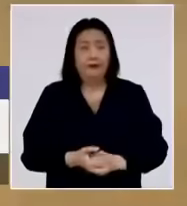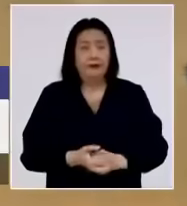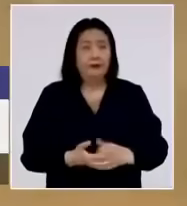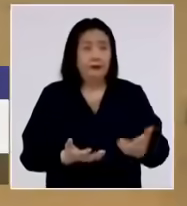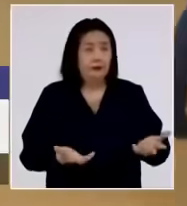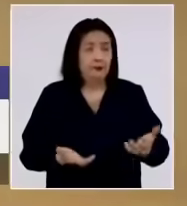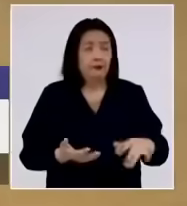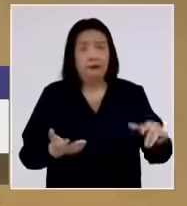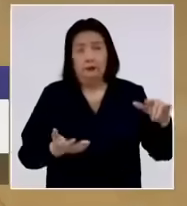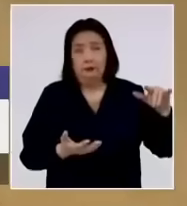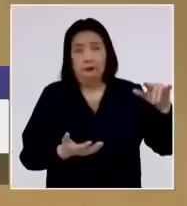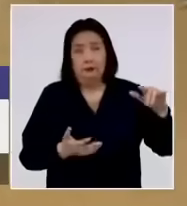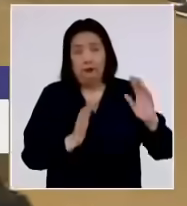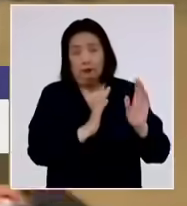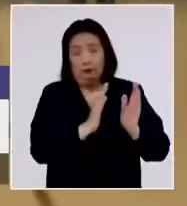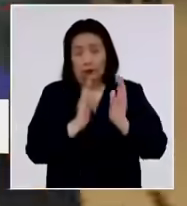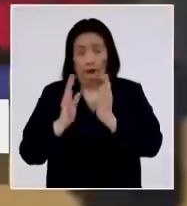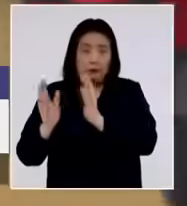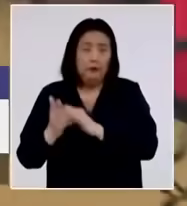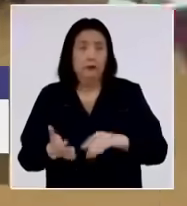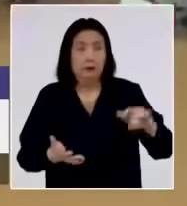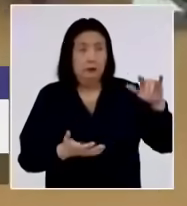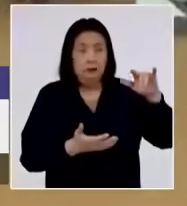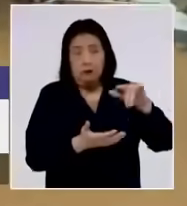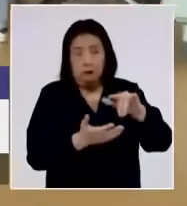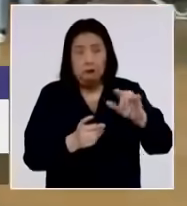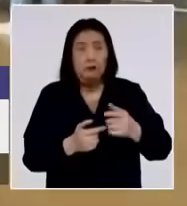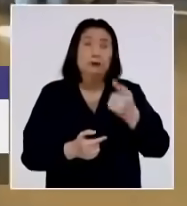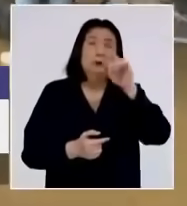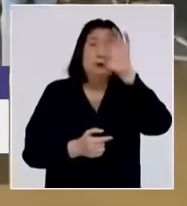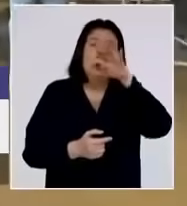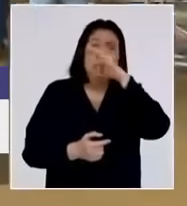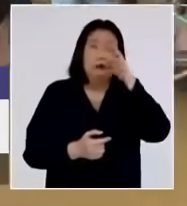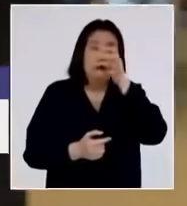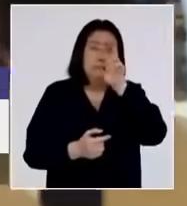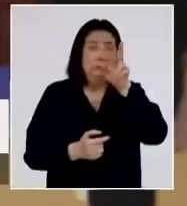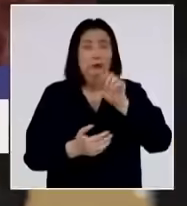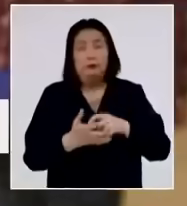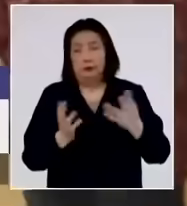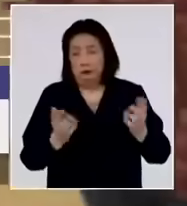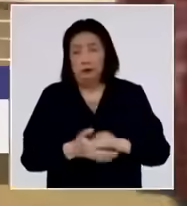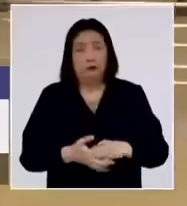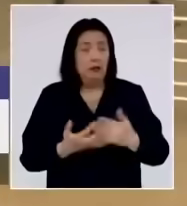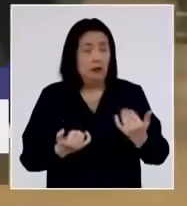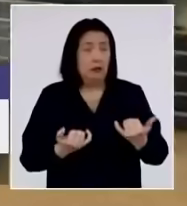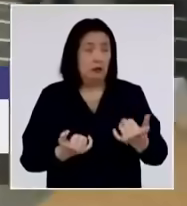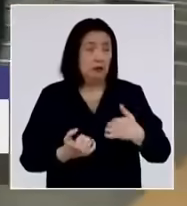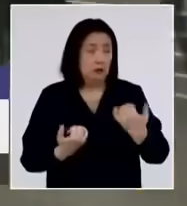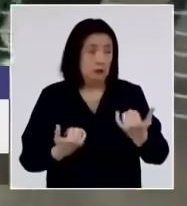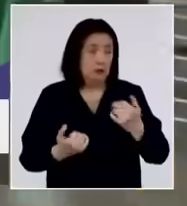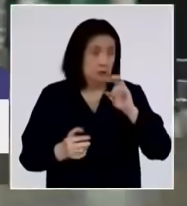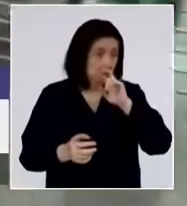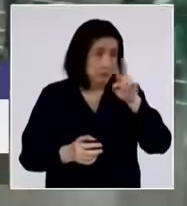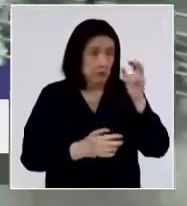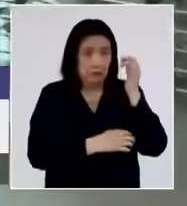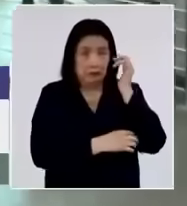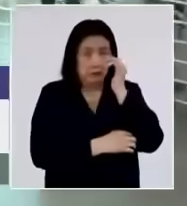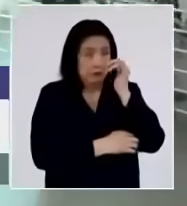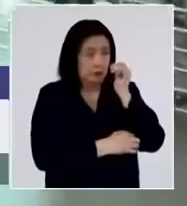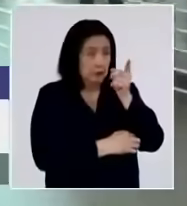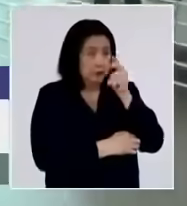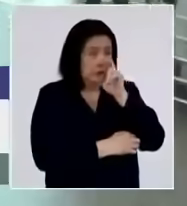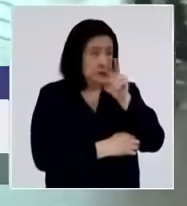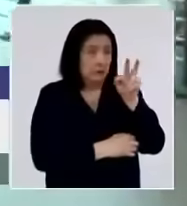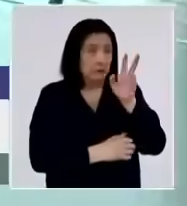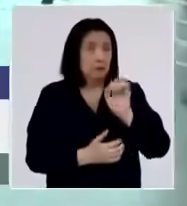las aerolíneas para poder ver cómo es que está el horario de los vuelos. En este sentido, Lorena, lo que nosotros hemos podido ver con mi compañero Gabriel Contreras, hemos